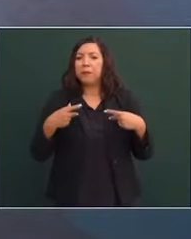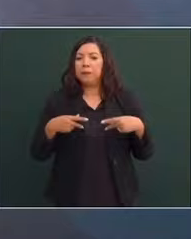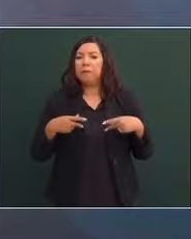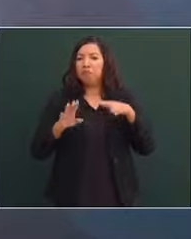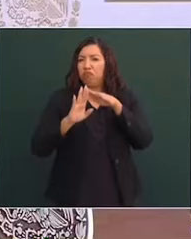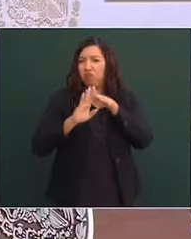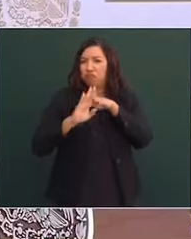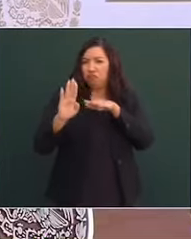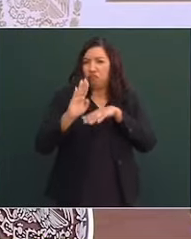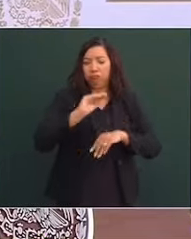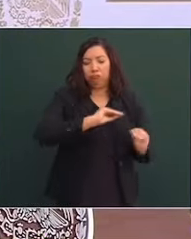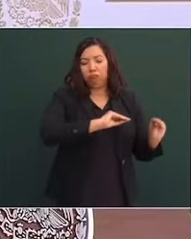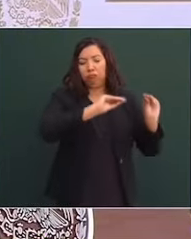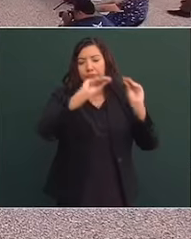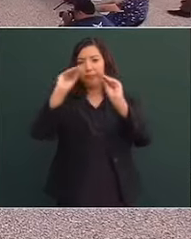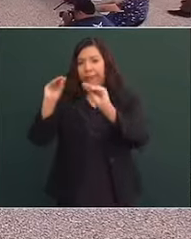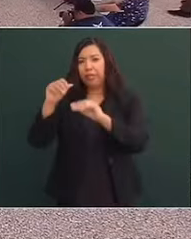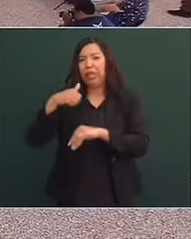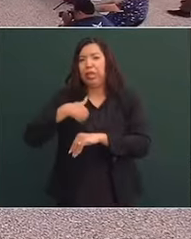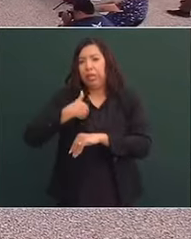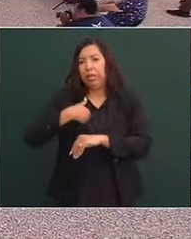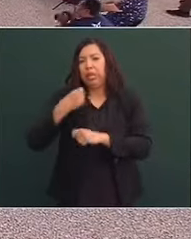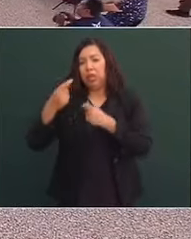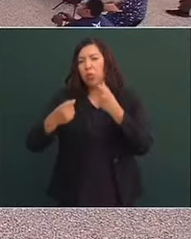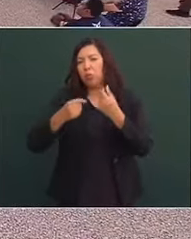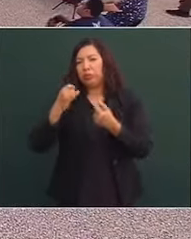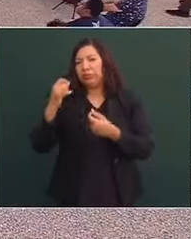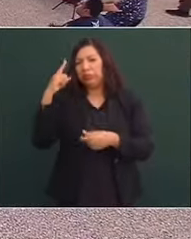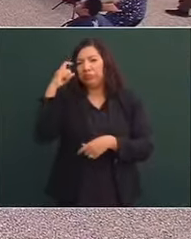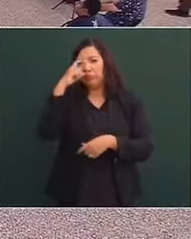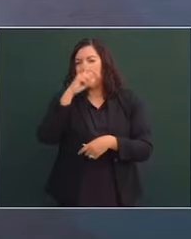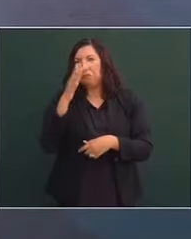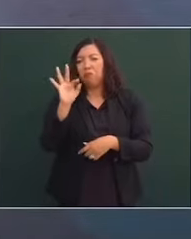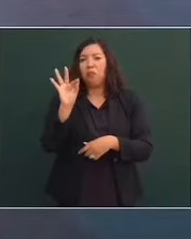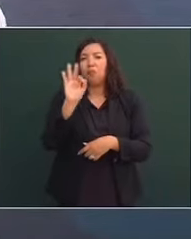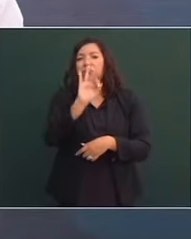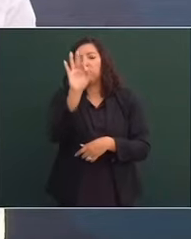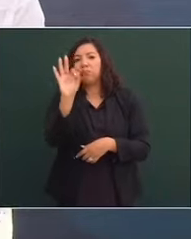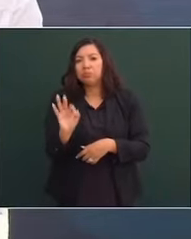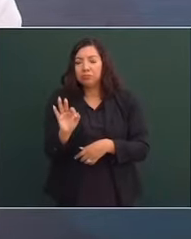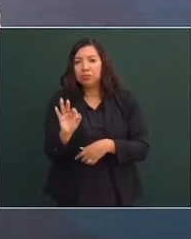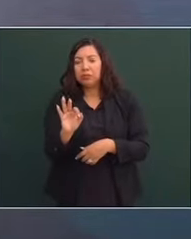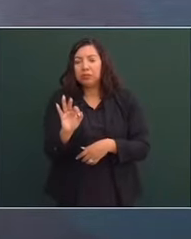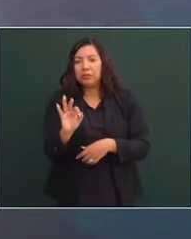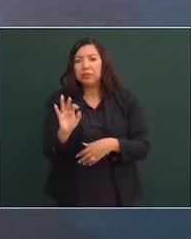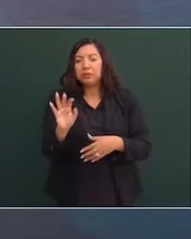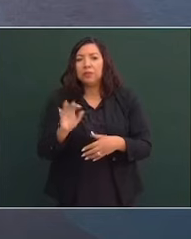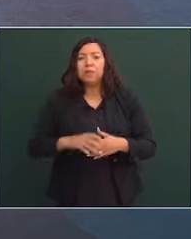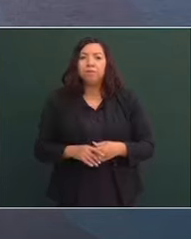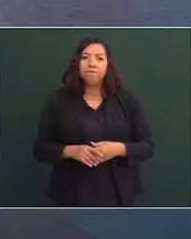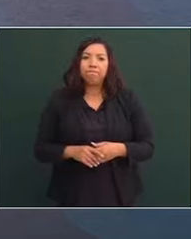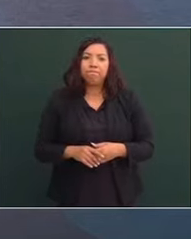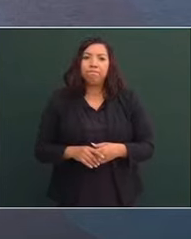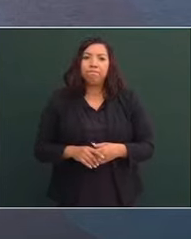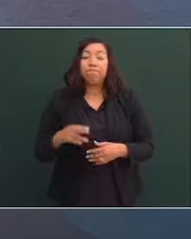a Canadá Qué bueno que que se moderaron de todas maneras nosotros eh